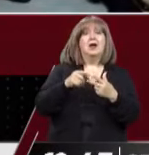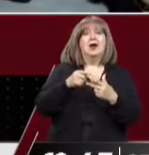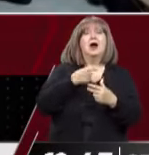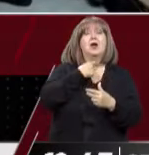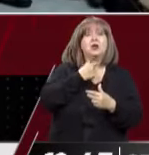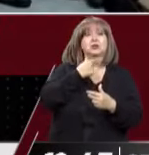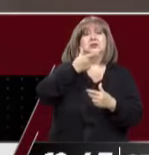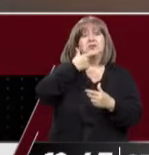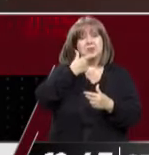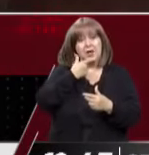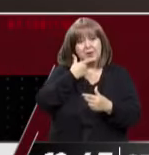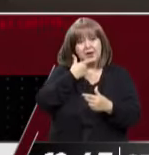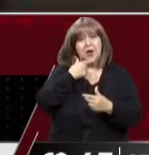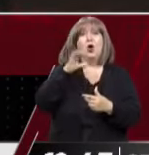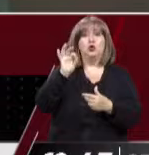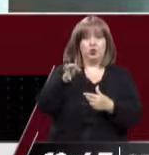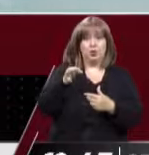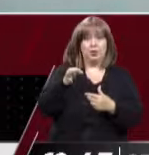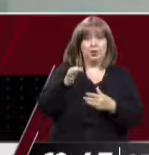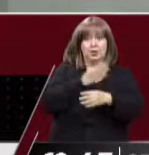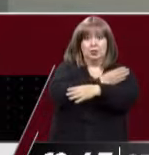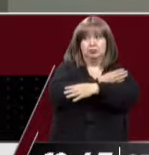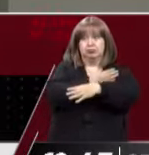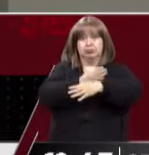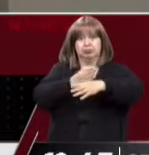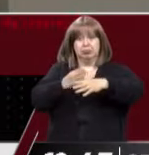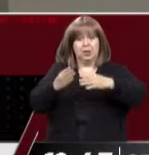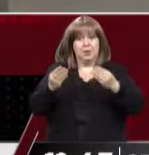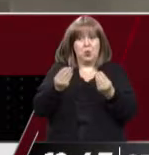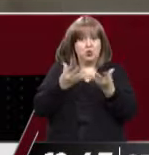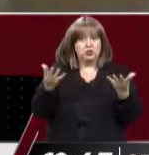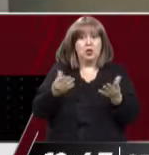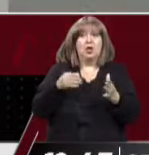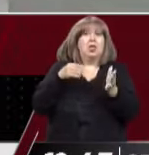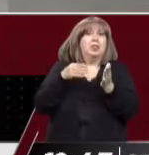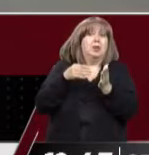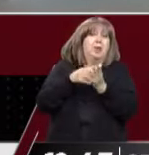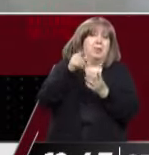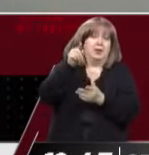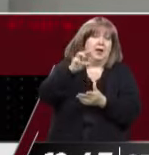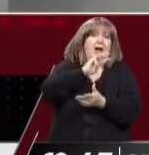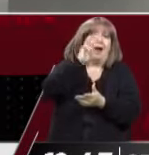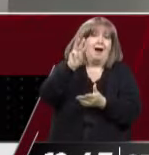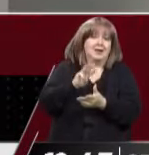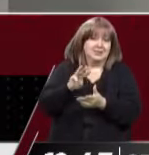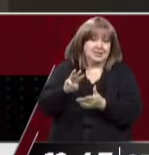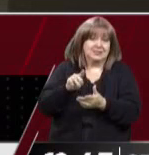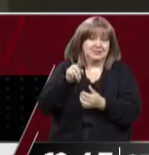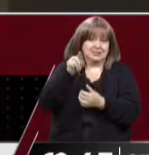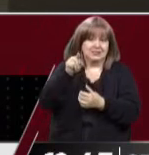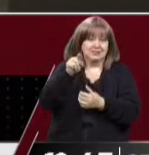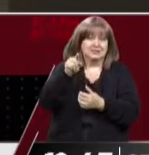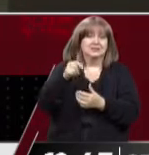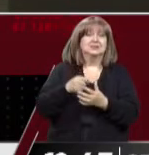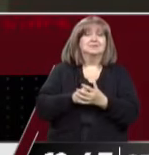de agosto septiembre y octubre bien luego depende del anses y de ahí es más ya depende del anses